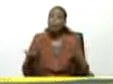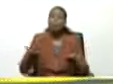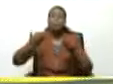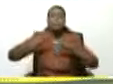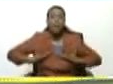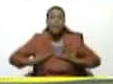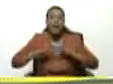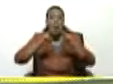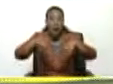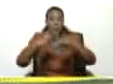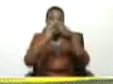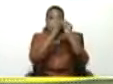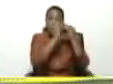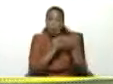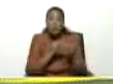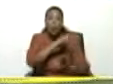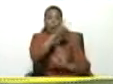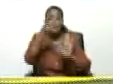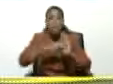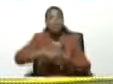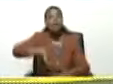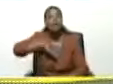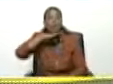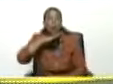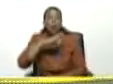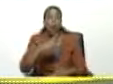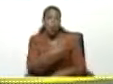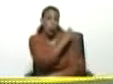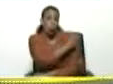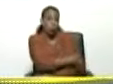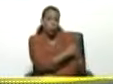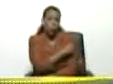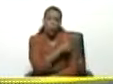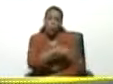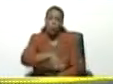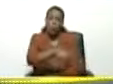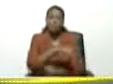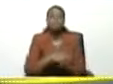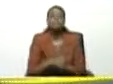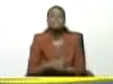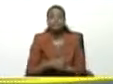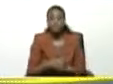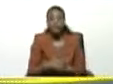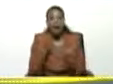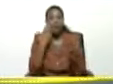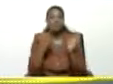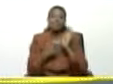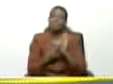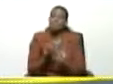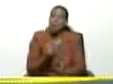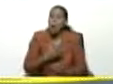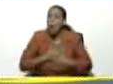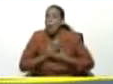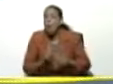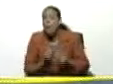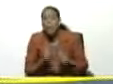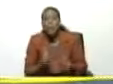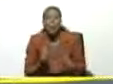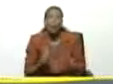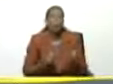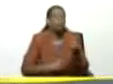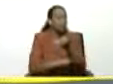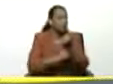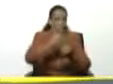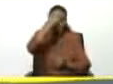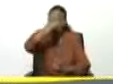La rehabilitación y el equipamiento que se ha dado en nuestro en nuestra institución está además decirle presidente que cuente